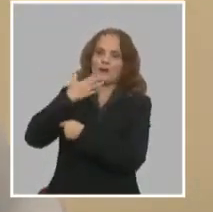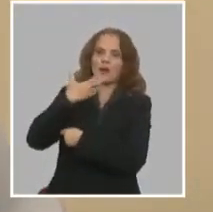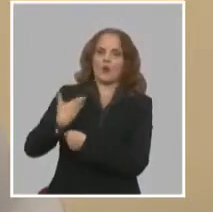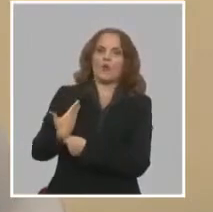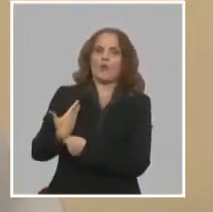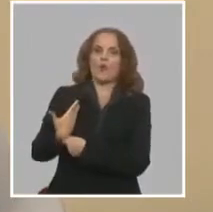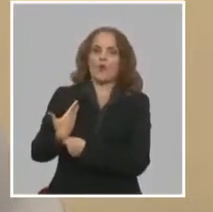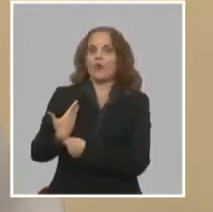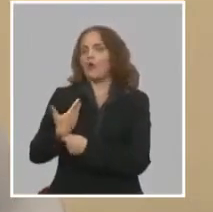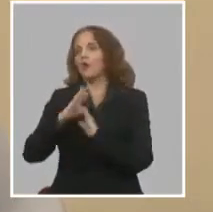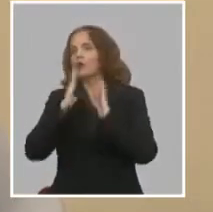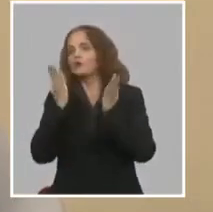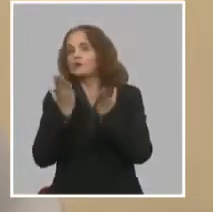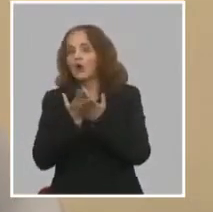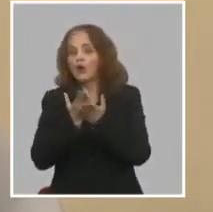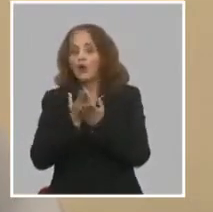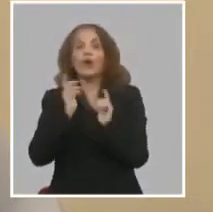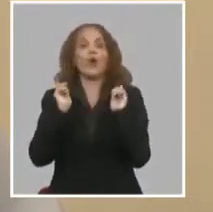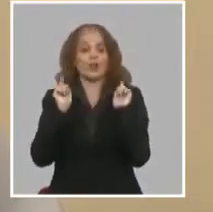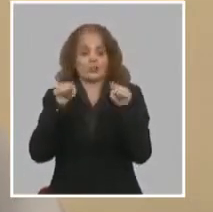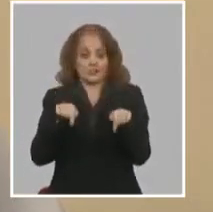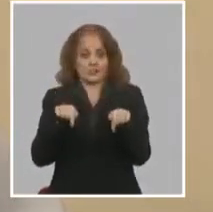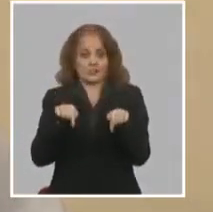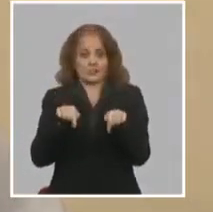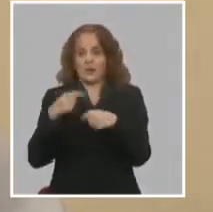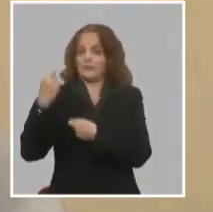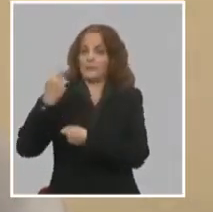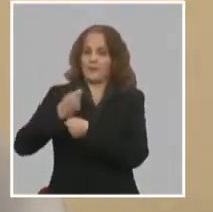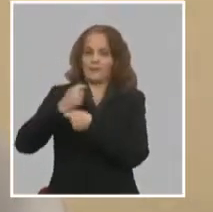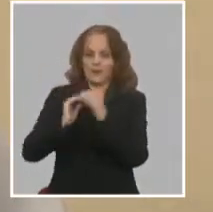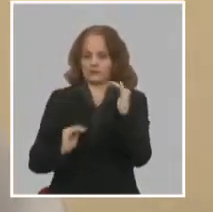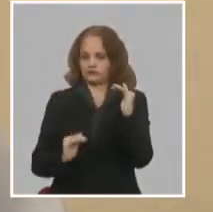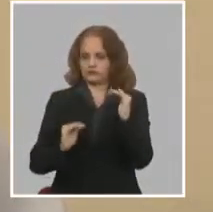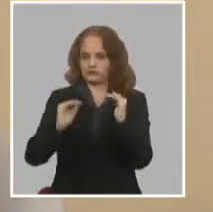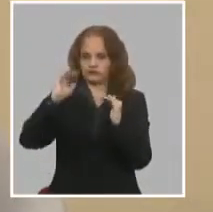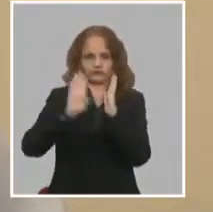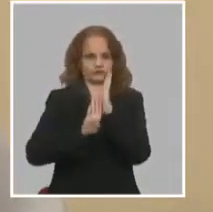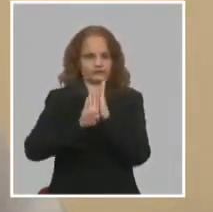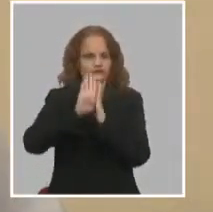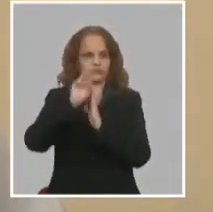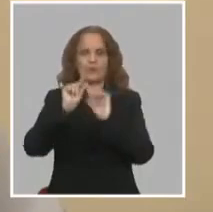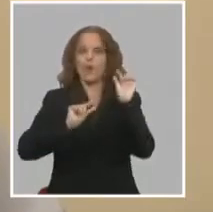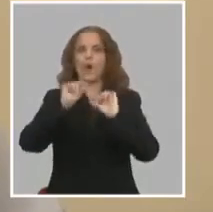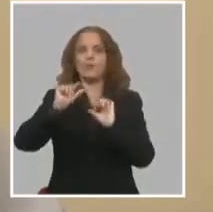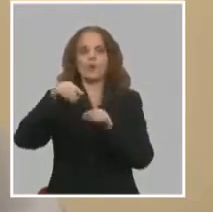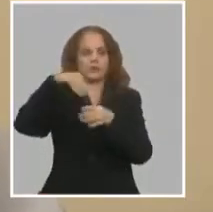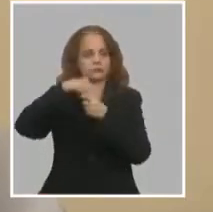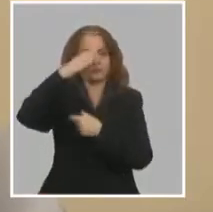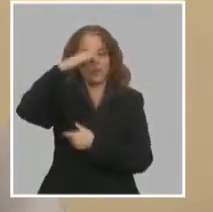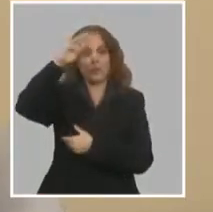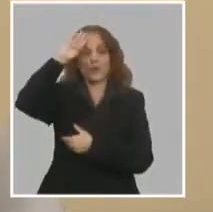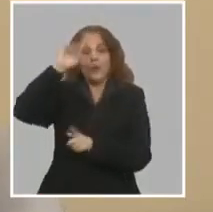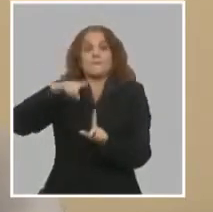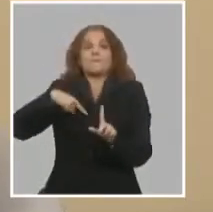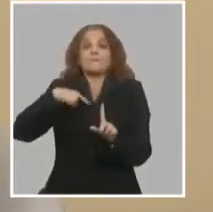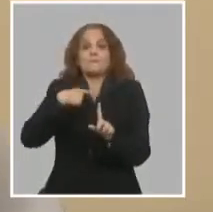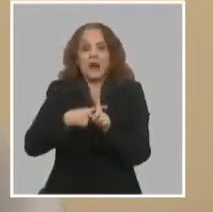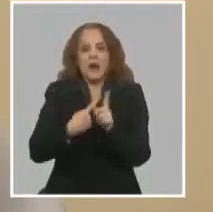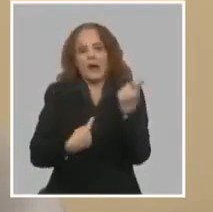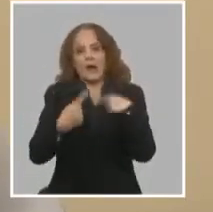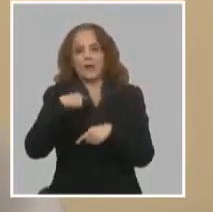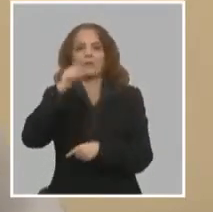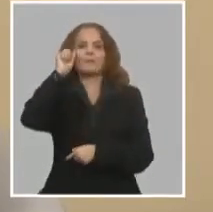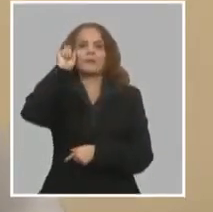cubano el vivir en Cuba, el haberse formado en Cuba y unido a toda la experiencia de lo que puede